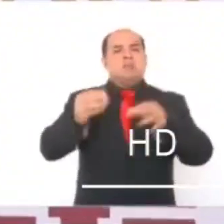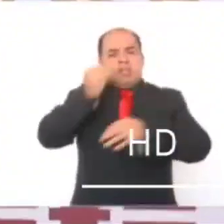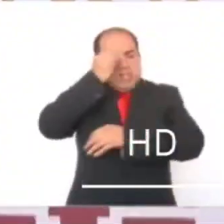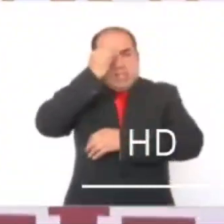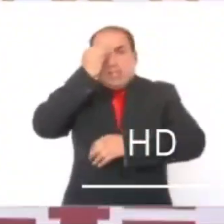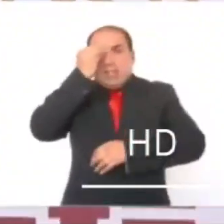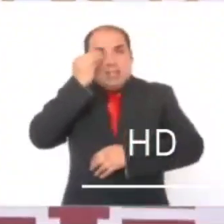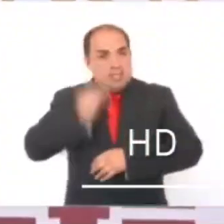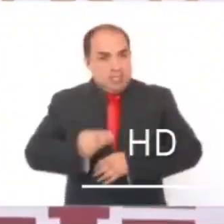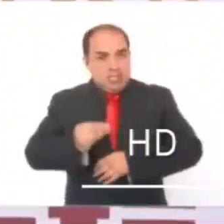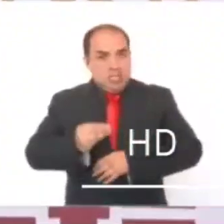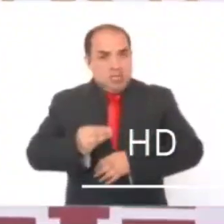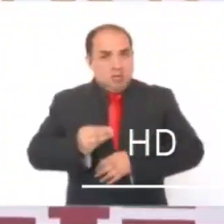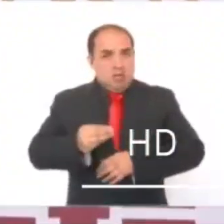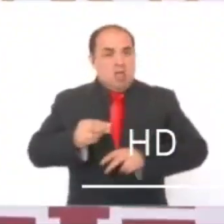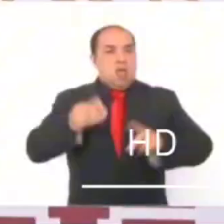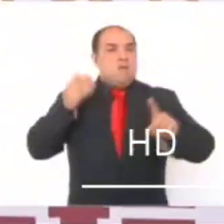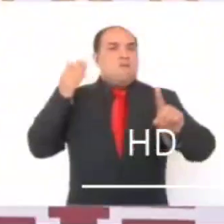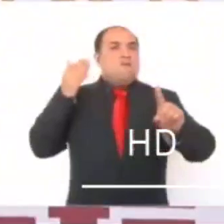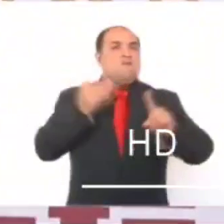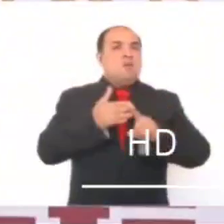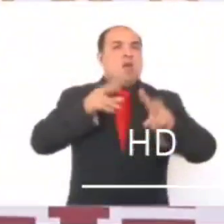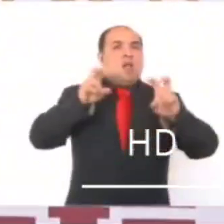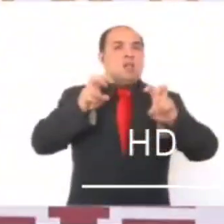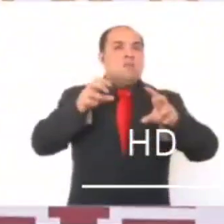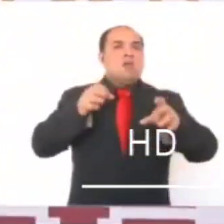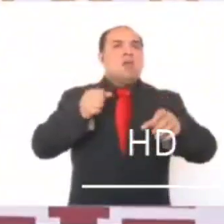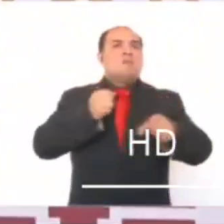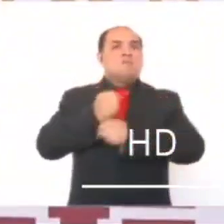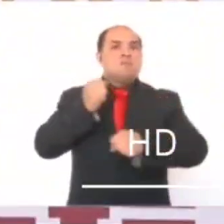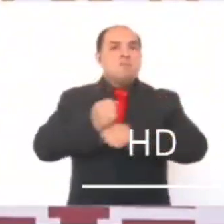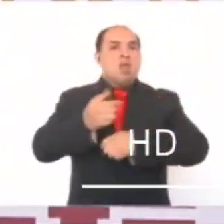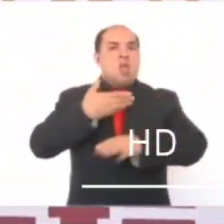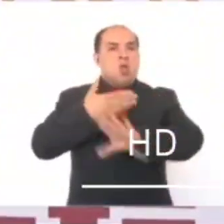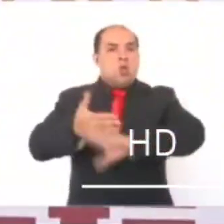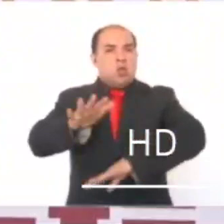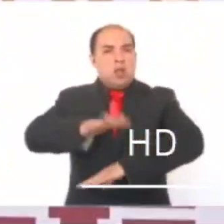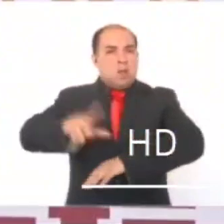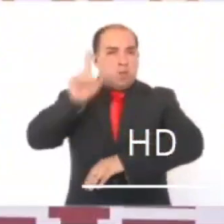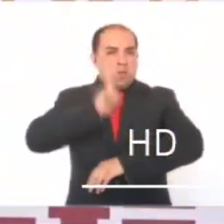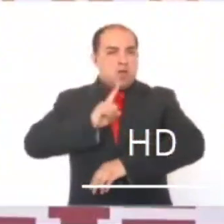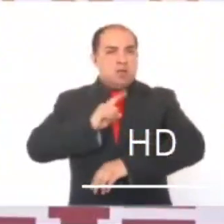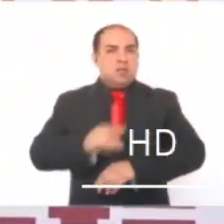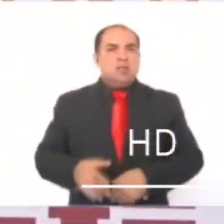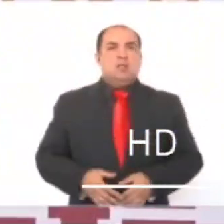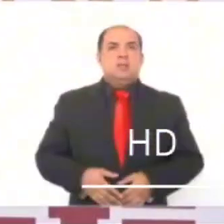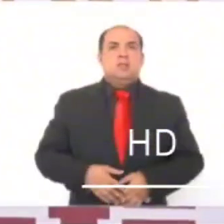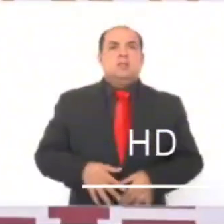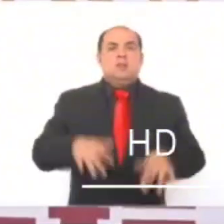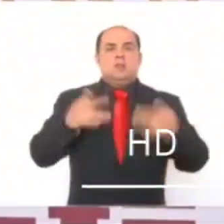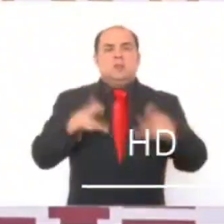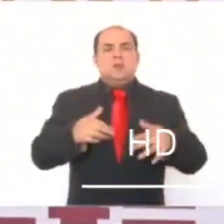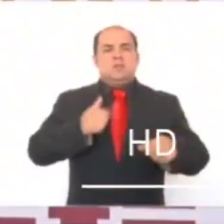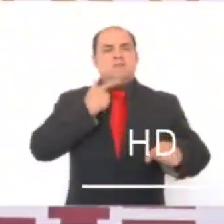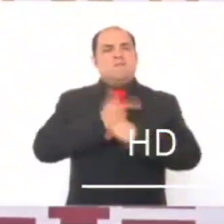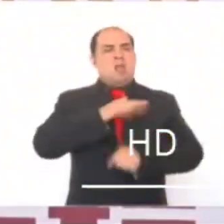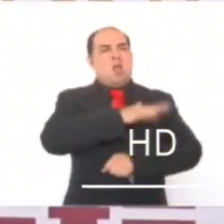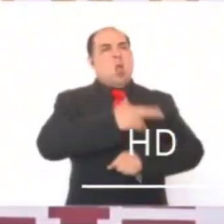horrorosos y espantosos de la violencia de género. Con dolor hemos descubierto que los